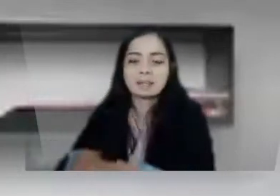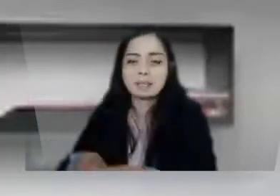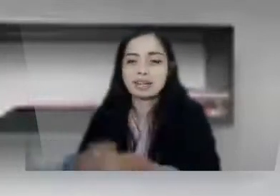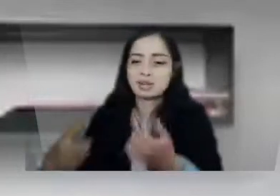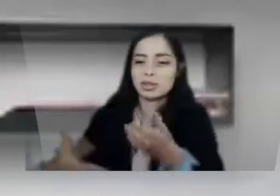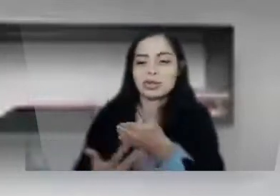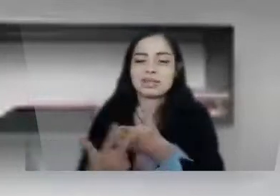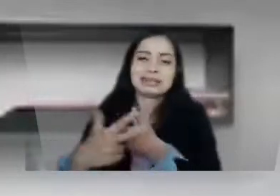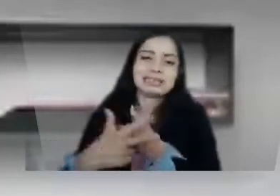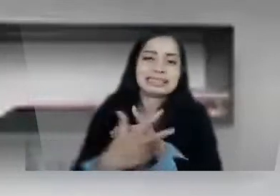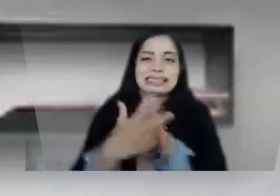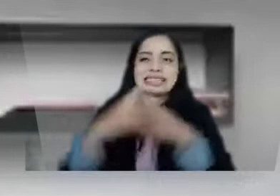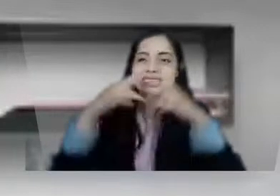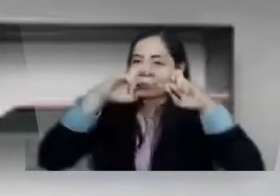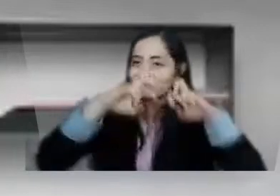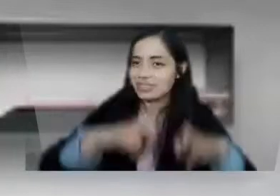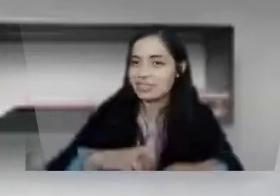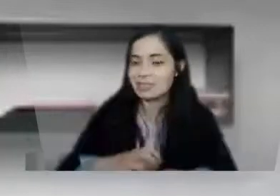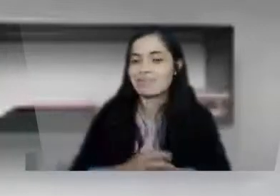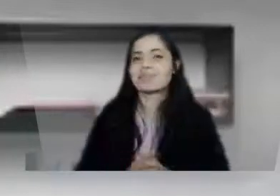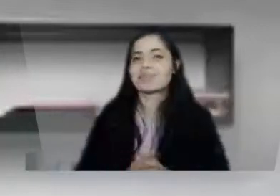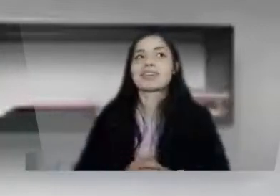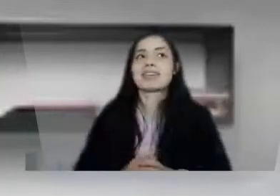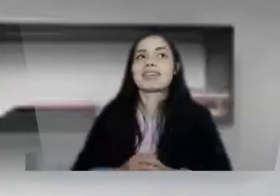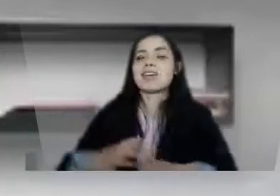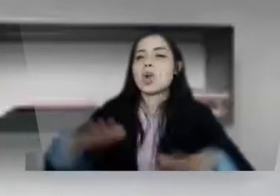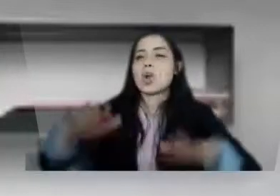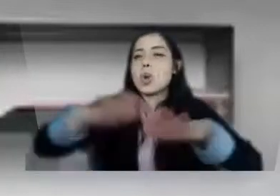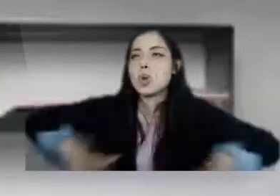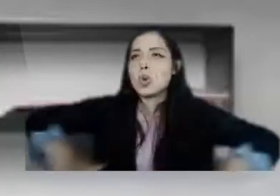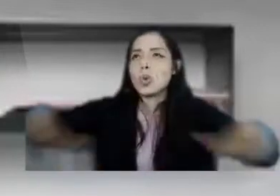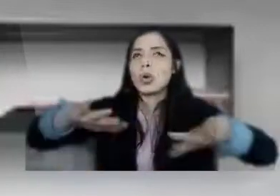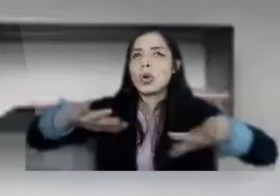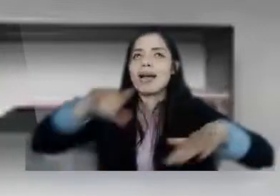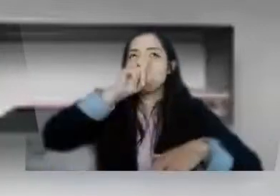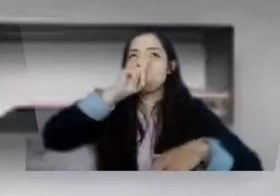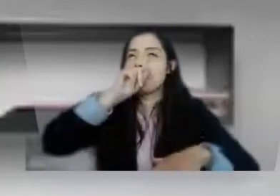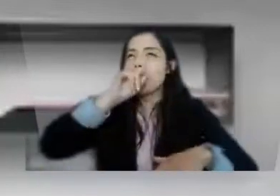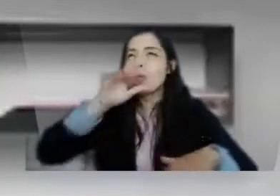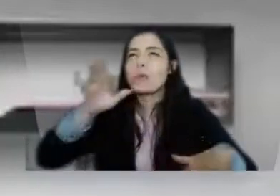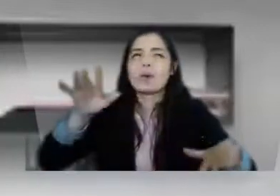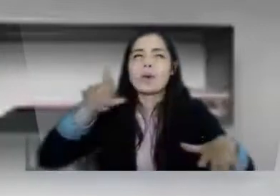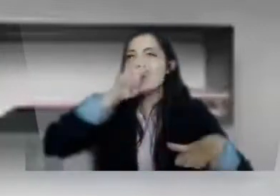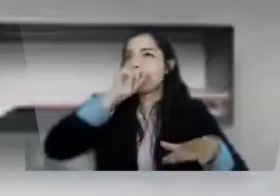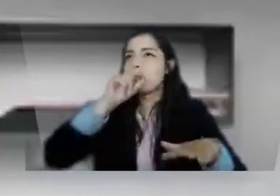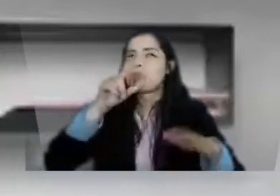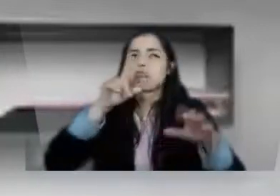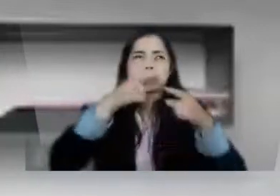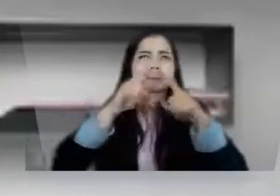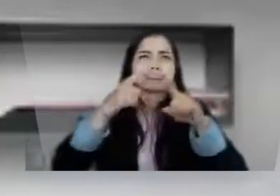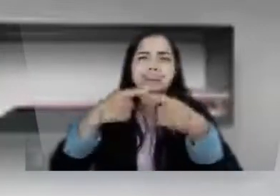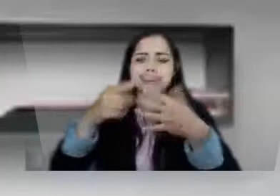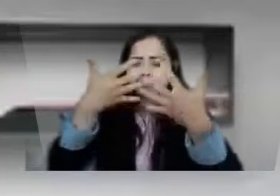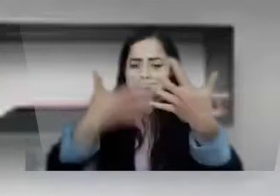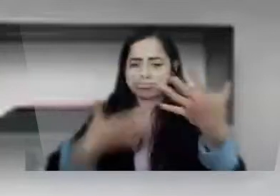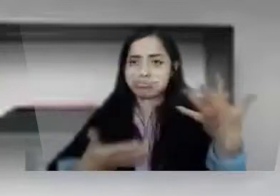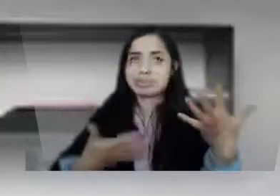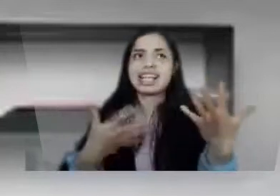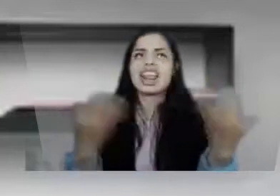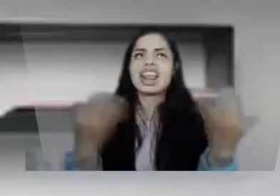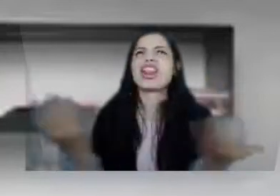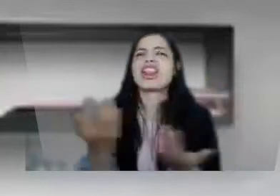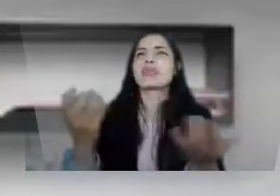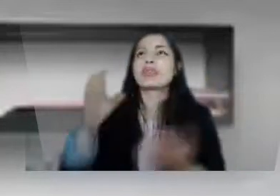El País de las Aves, este corto documental que va a quedar a partir de este momento disponible en la página